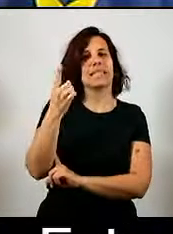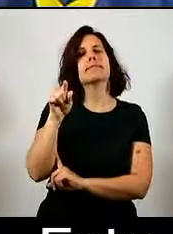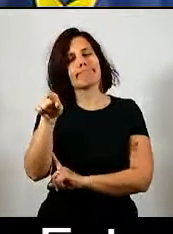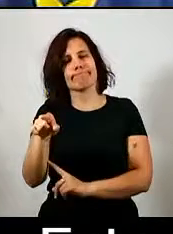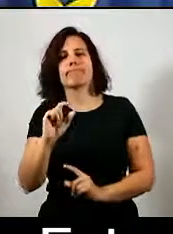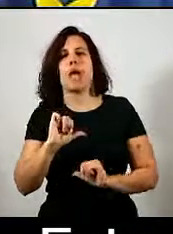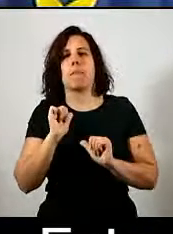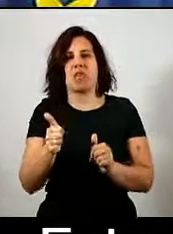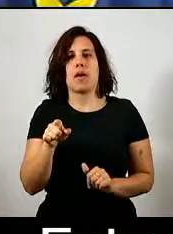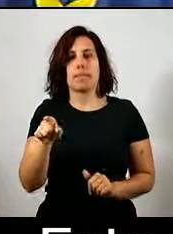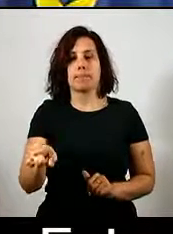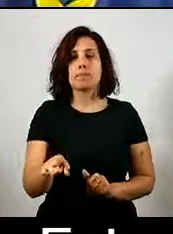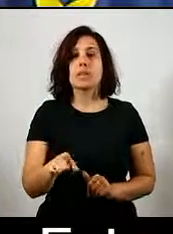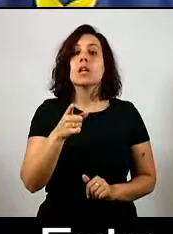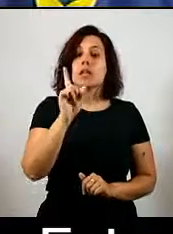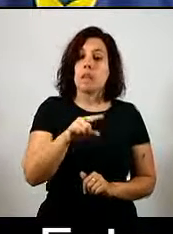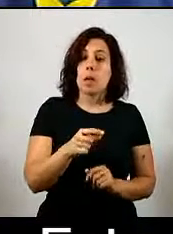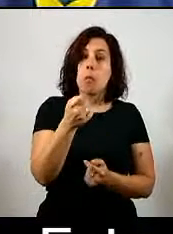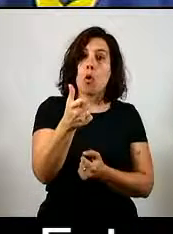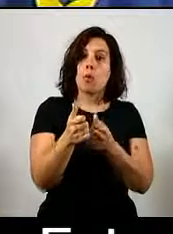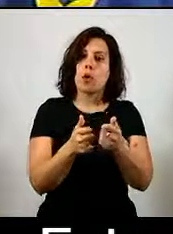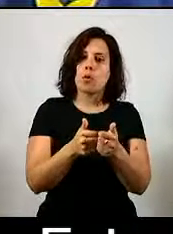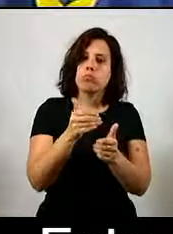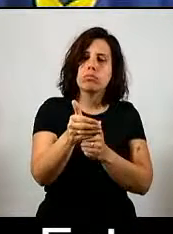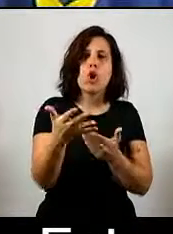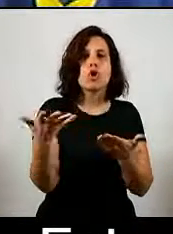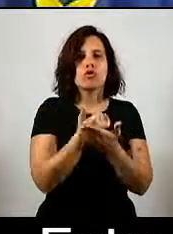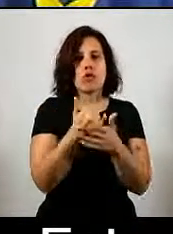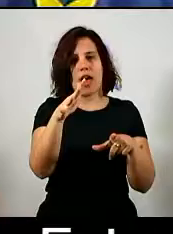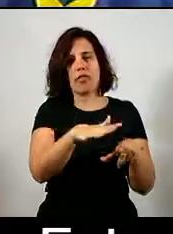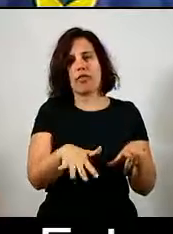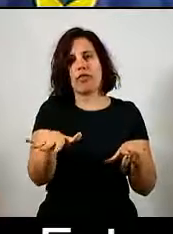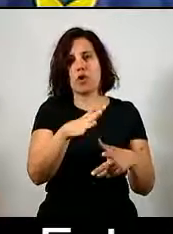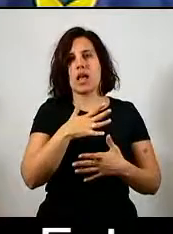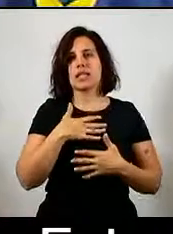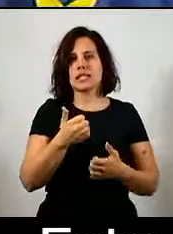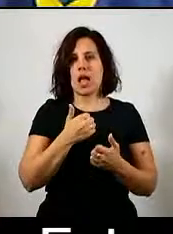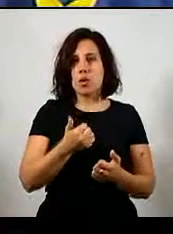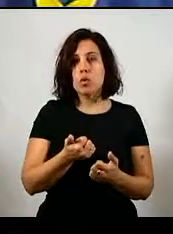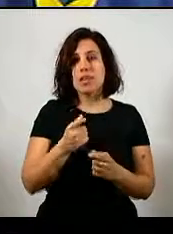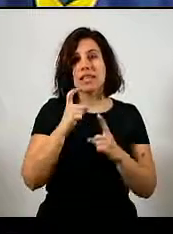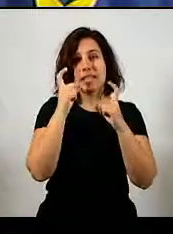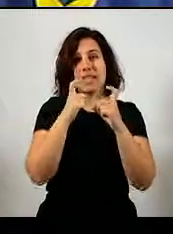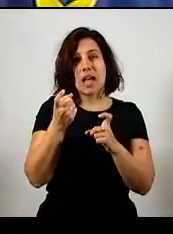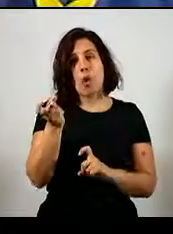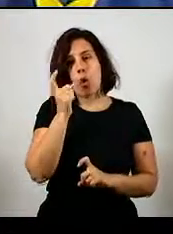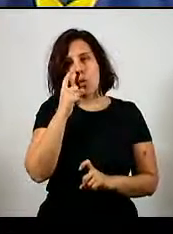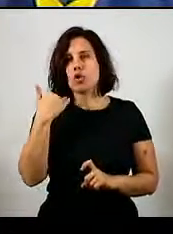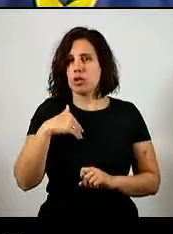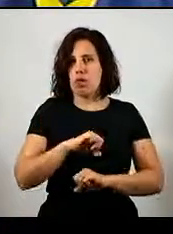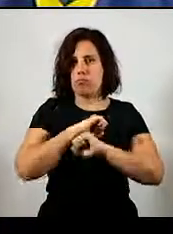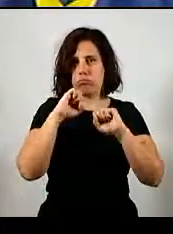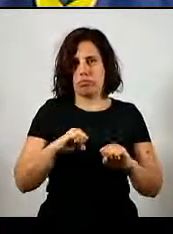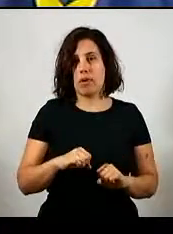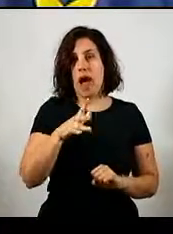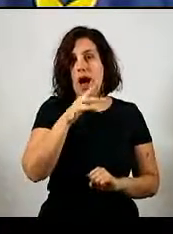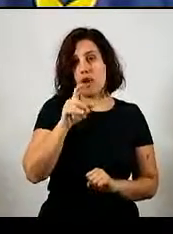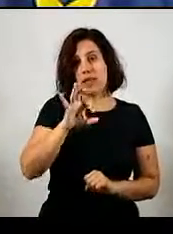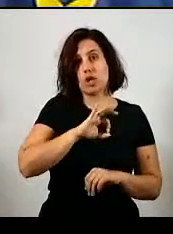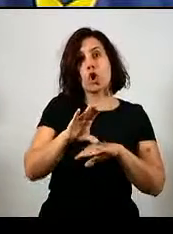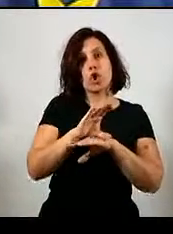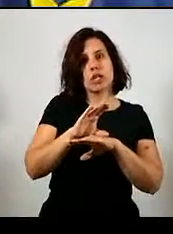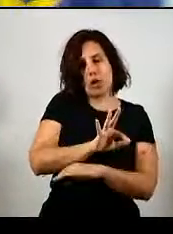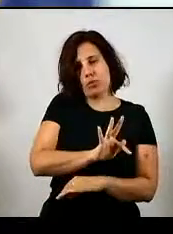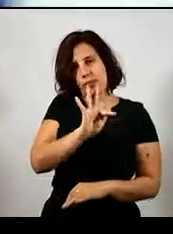áreas de salud de la comunidad autónoma y trabajaremos para que esté implantada en el mes de junio. Le cedo la palabra ahora al